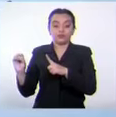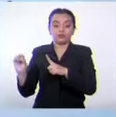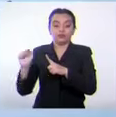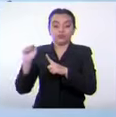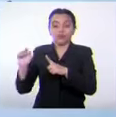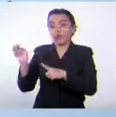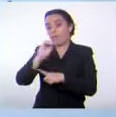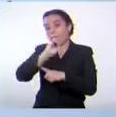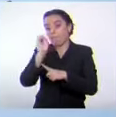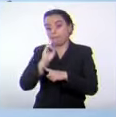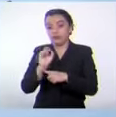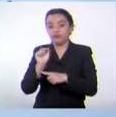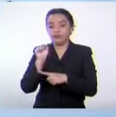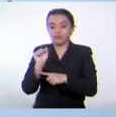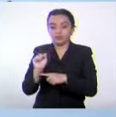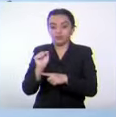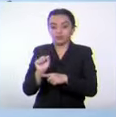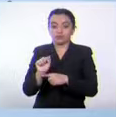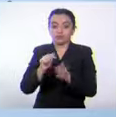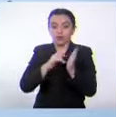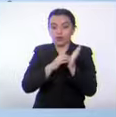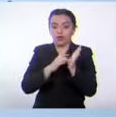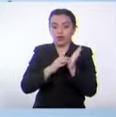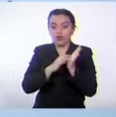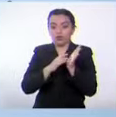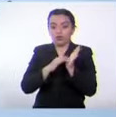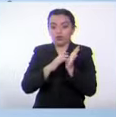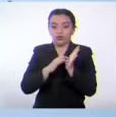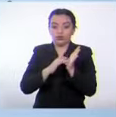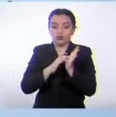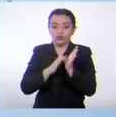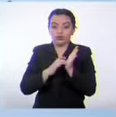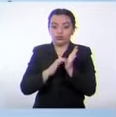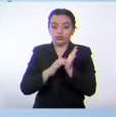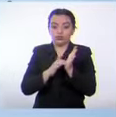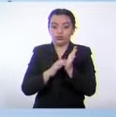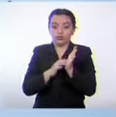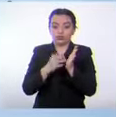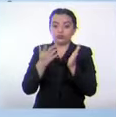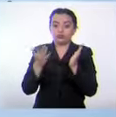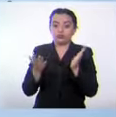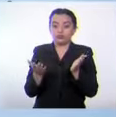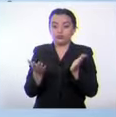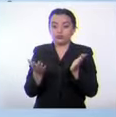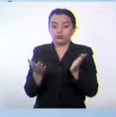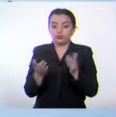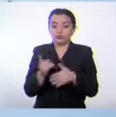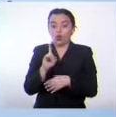la realizan en la calculadora, obtendrán que la respuesta es